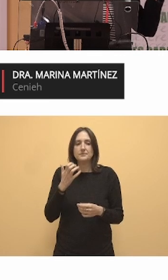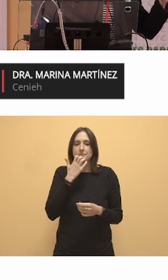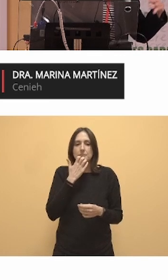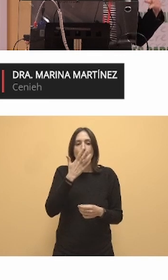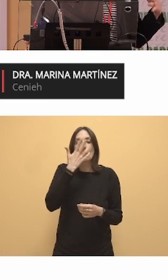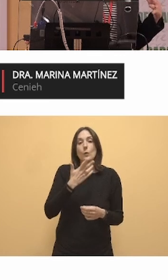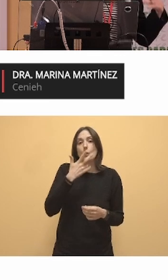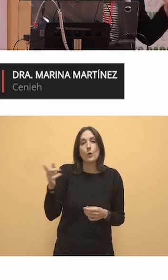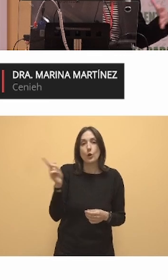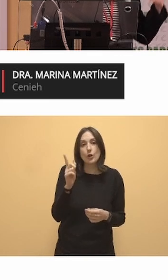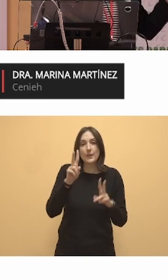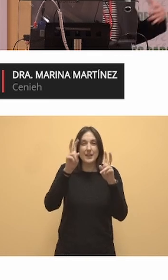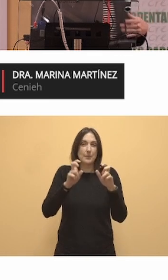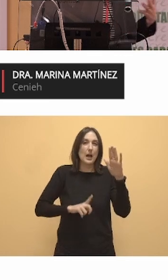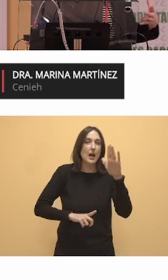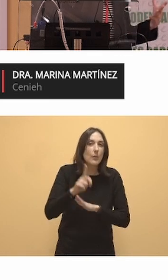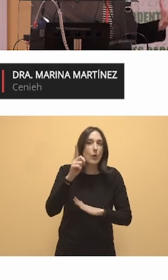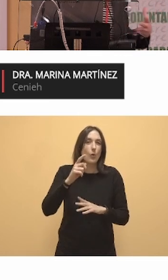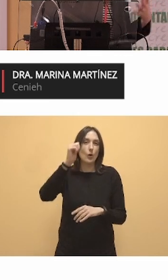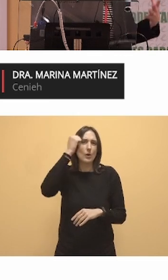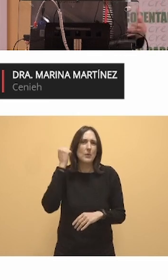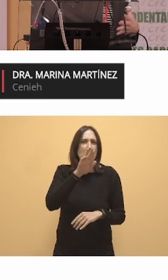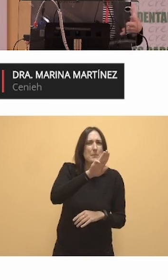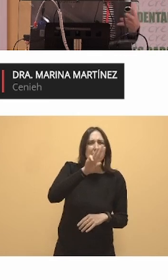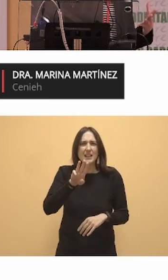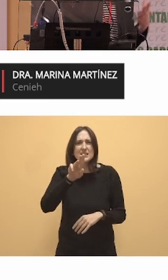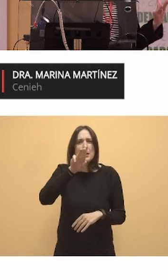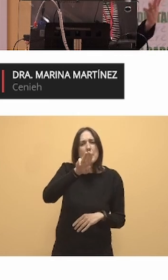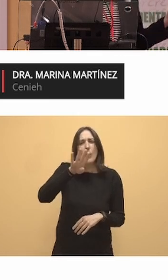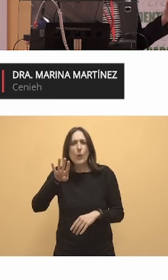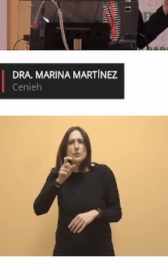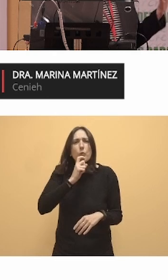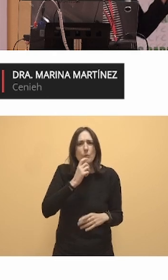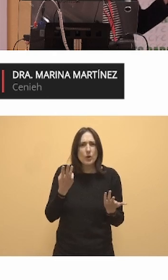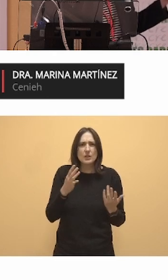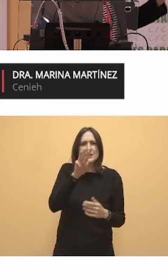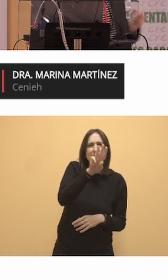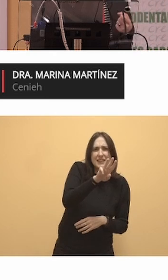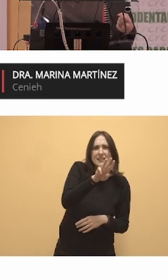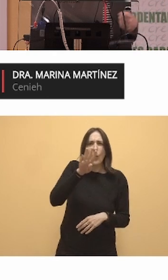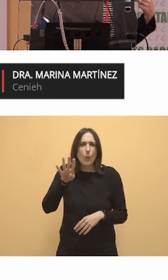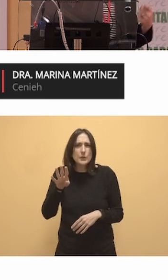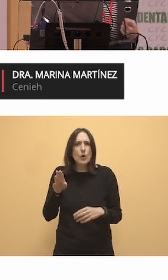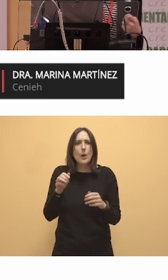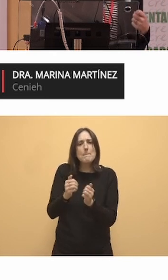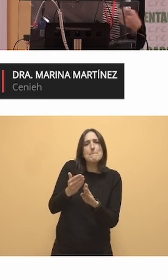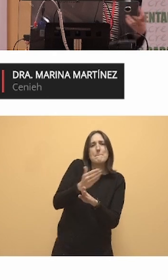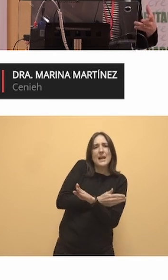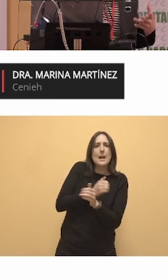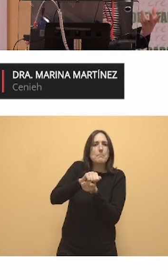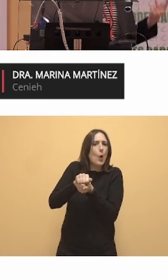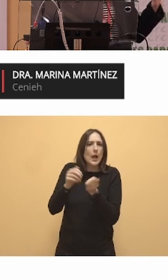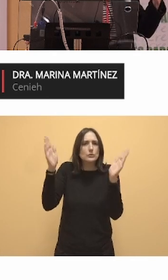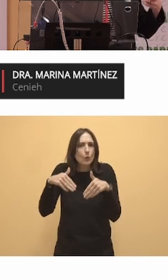conocedora del mundo de la evolución humana, dice, ¿cómo que el P3 y P4 si no tenemos 3 ni 4 premolares? Bueno,